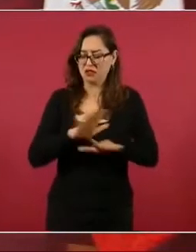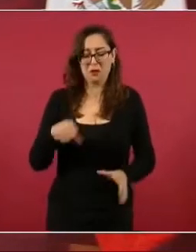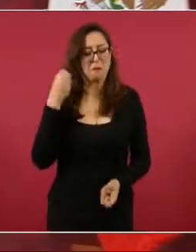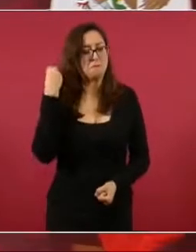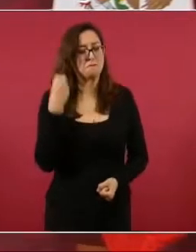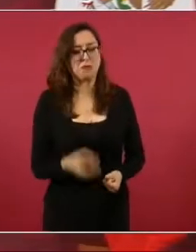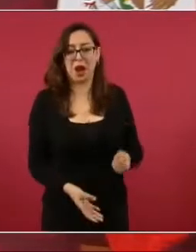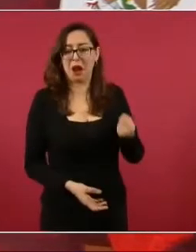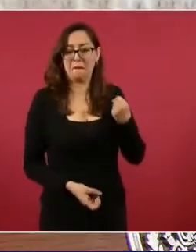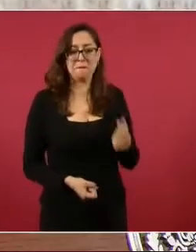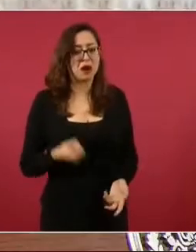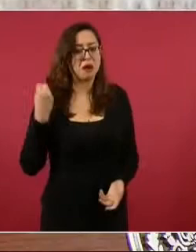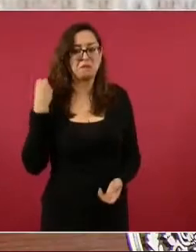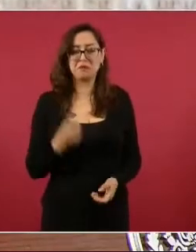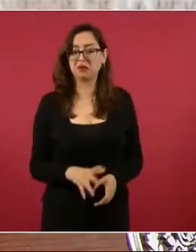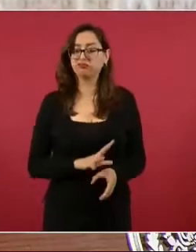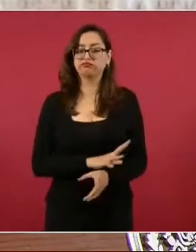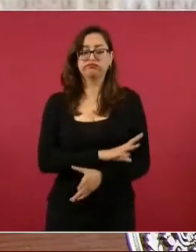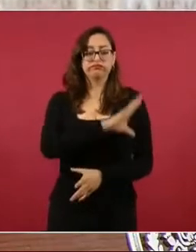pero